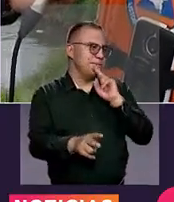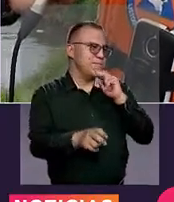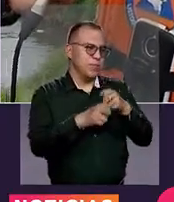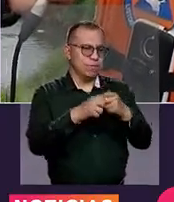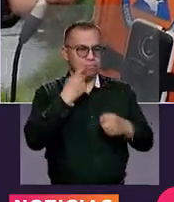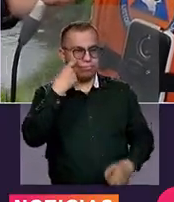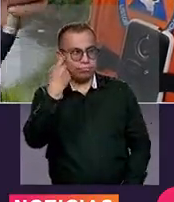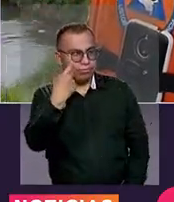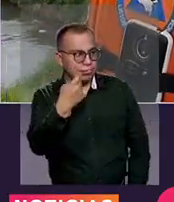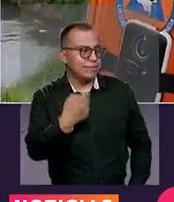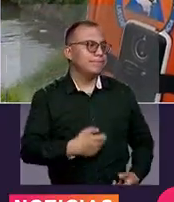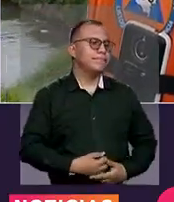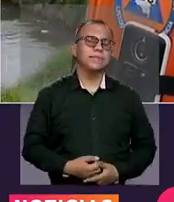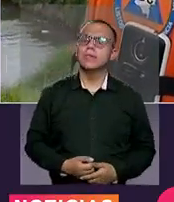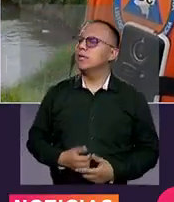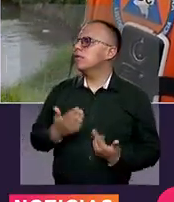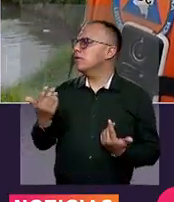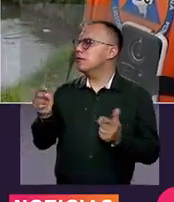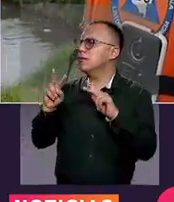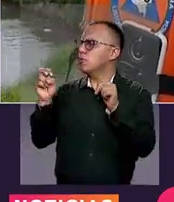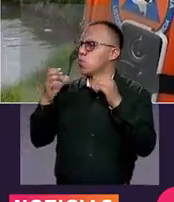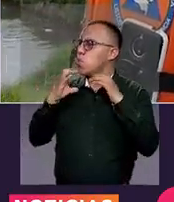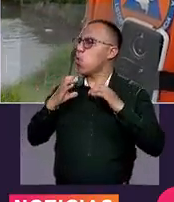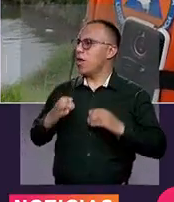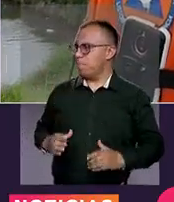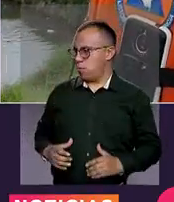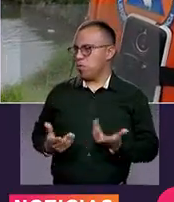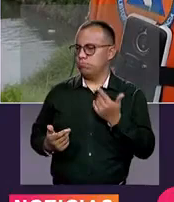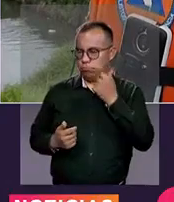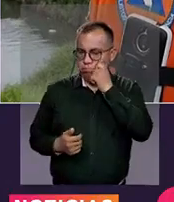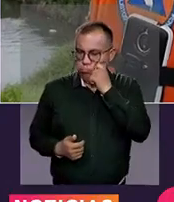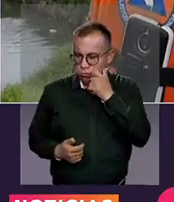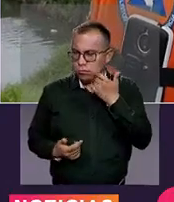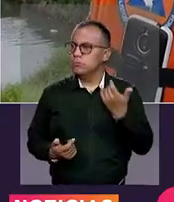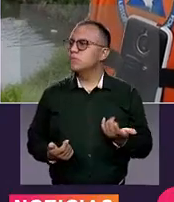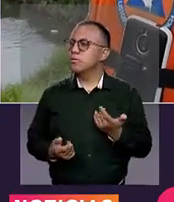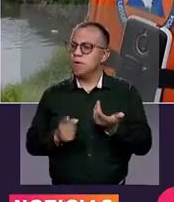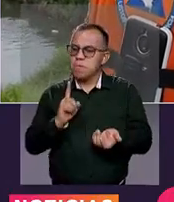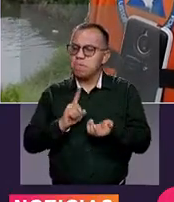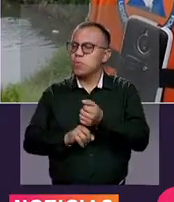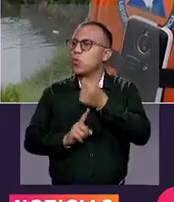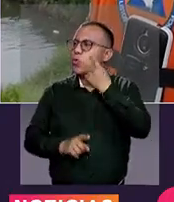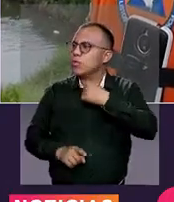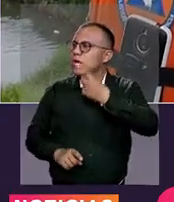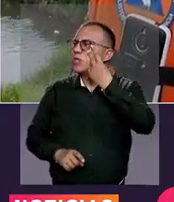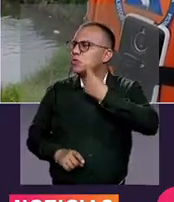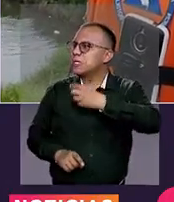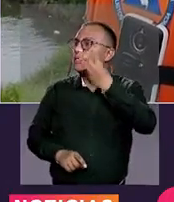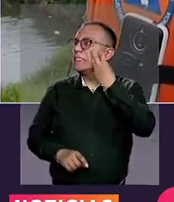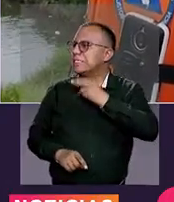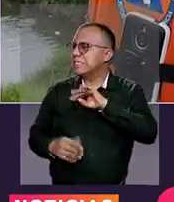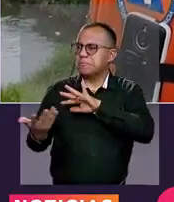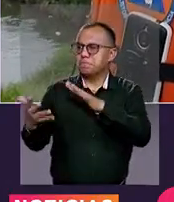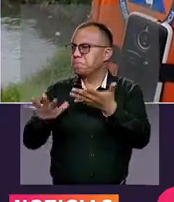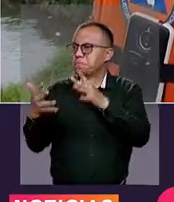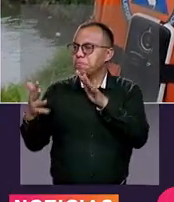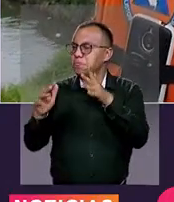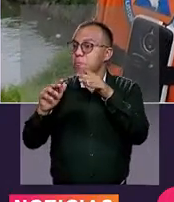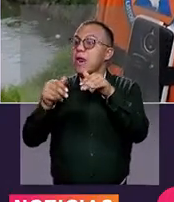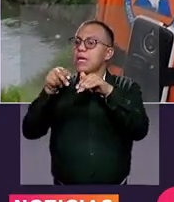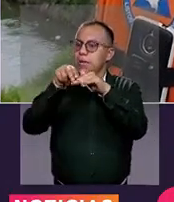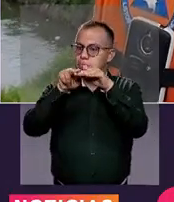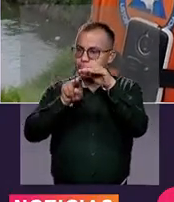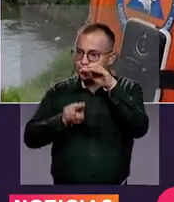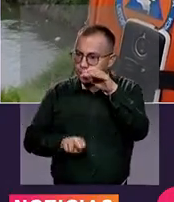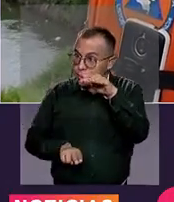búsqueda. Cuando se habla de cuerpos, ¿en cuántos días tiene que transcurrir como tal para que estos salgan a